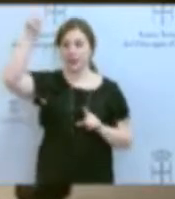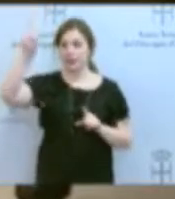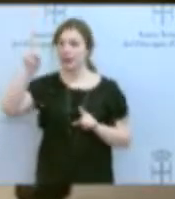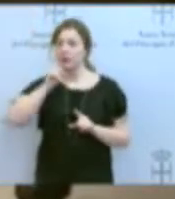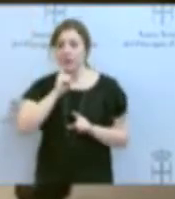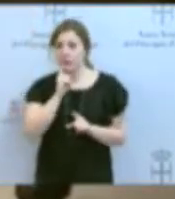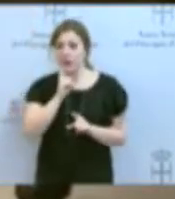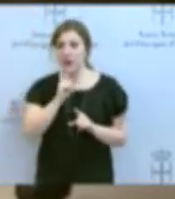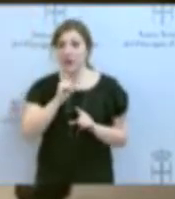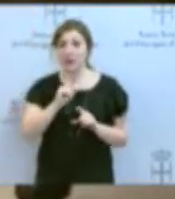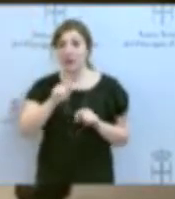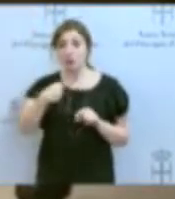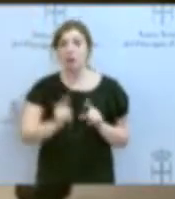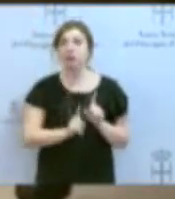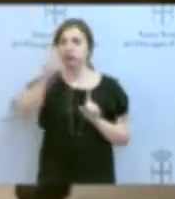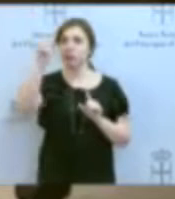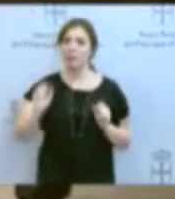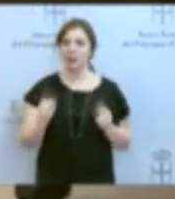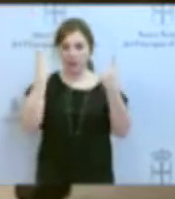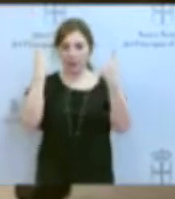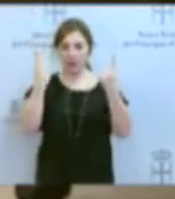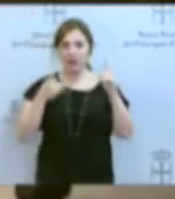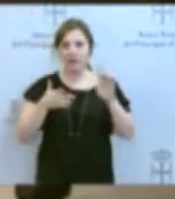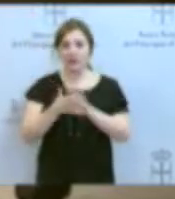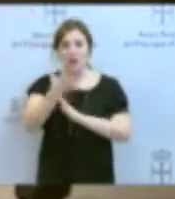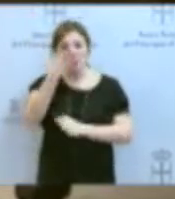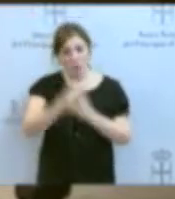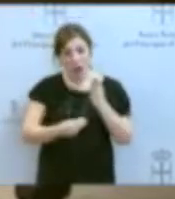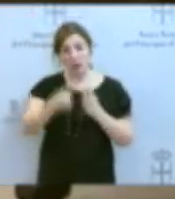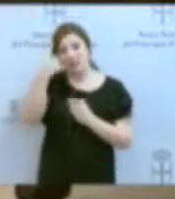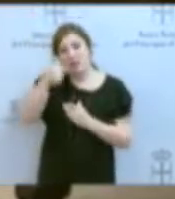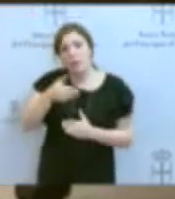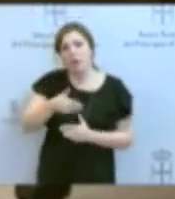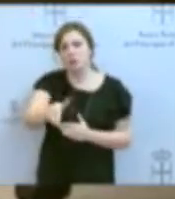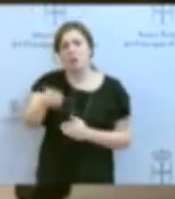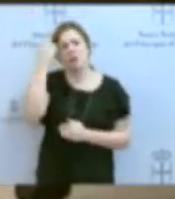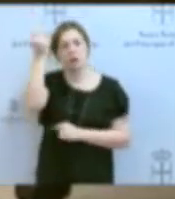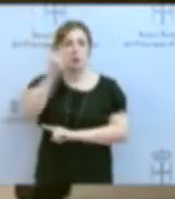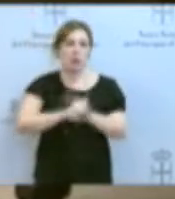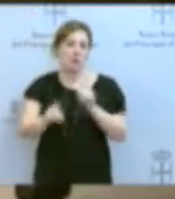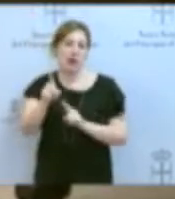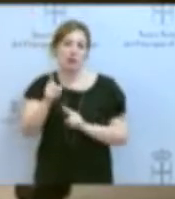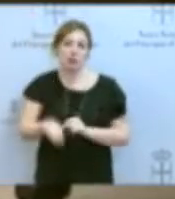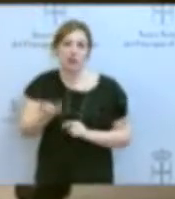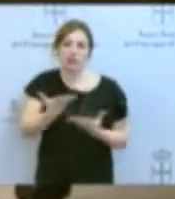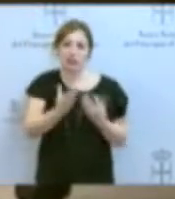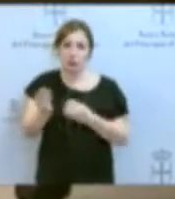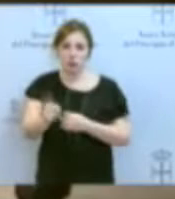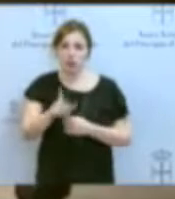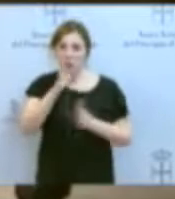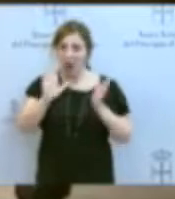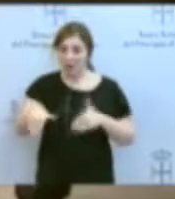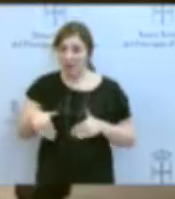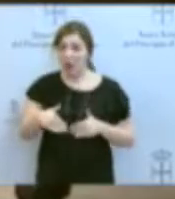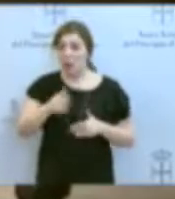Sputnik. Esos errores de predicción yo creo que son los menos problemáticos, porque al fin y al cabo son lanzados por